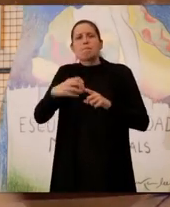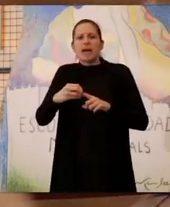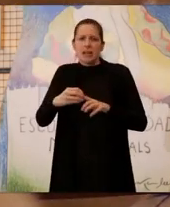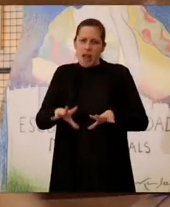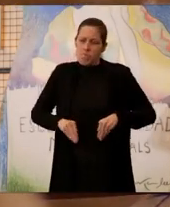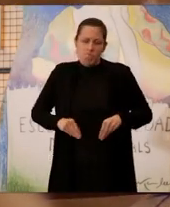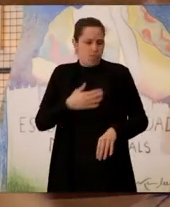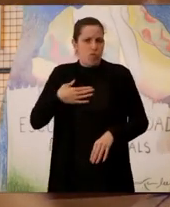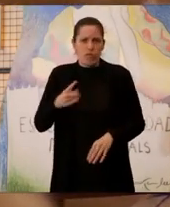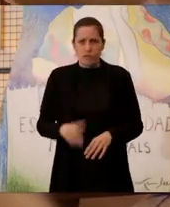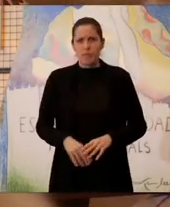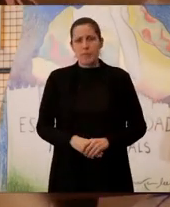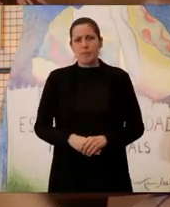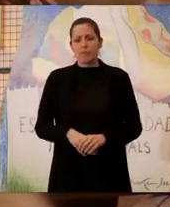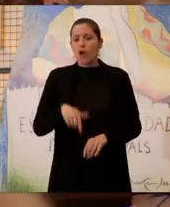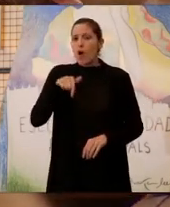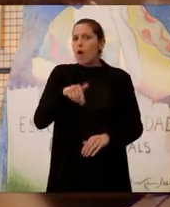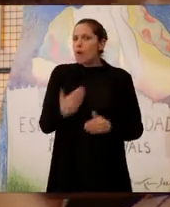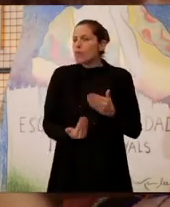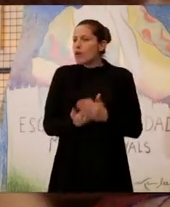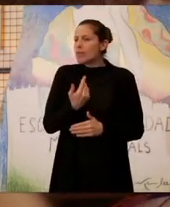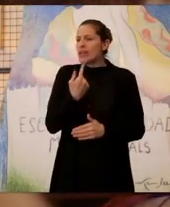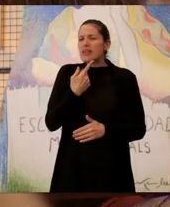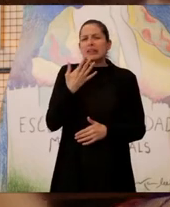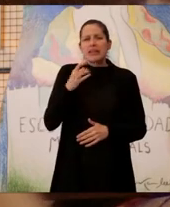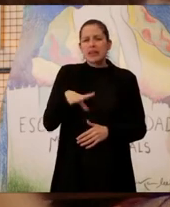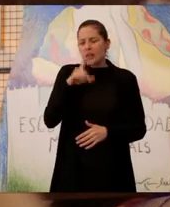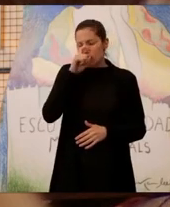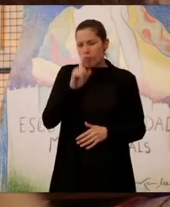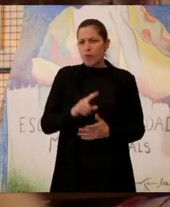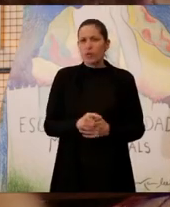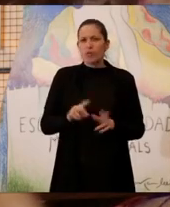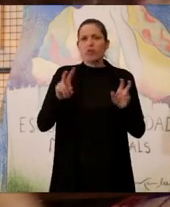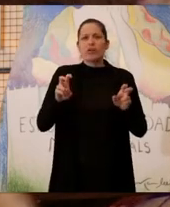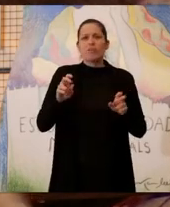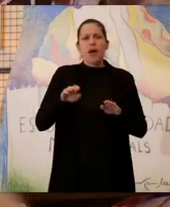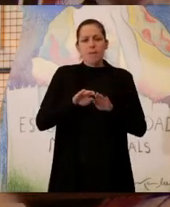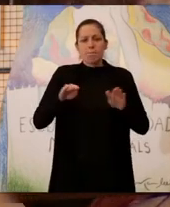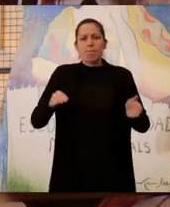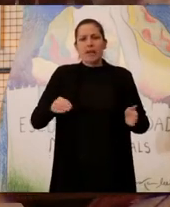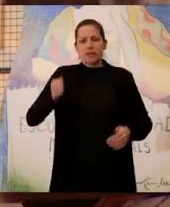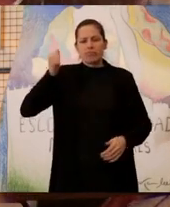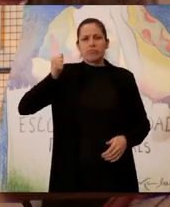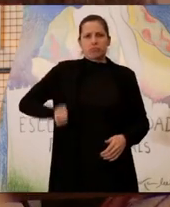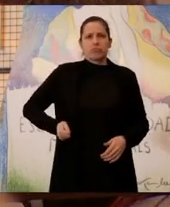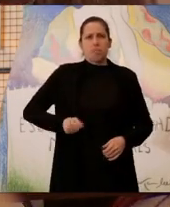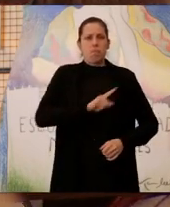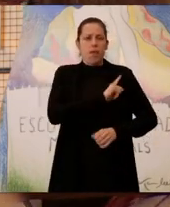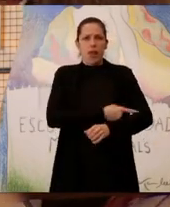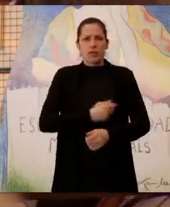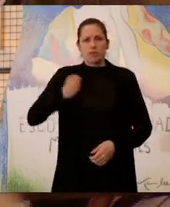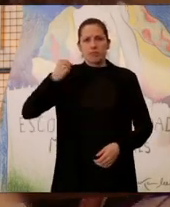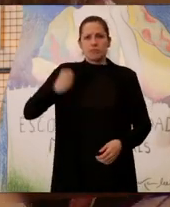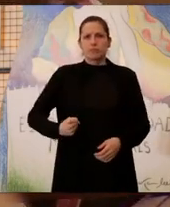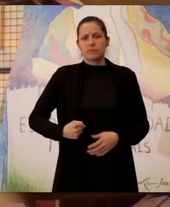lo decía esta mañana Ay no me acuerdo quién era el puñetazo encima de la mesa no Pues a lo mejor